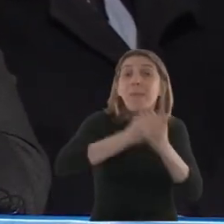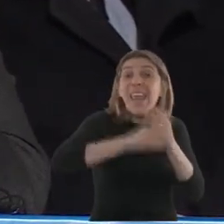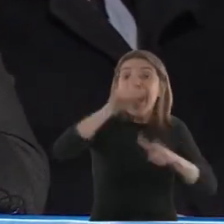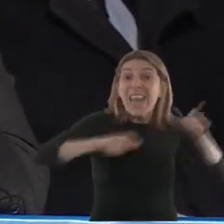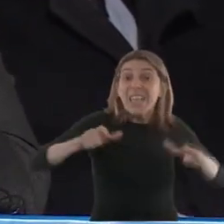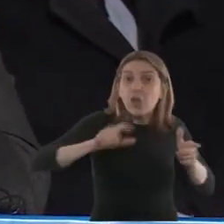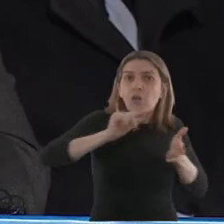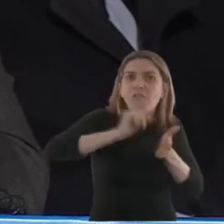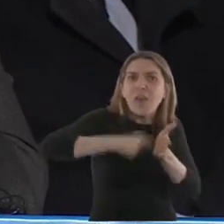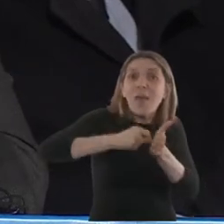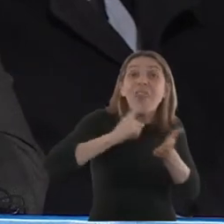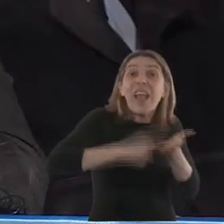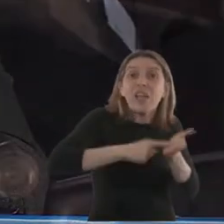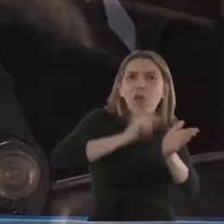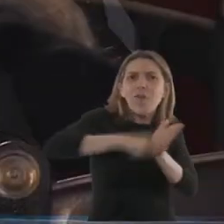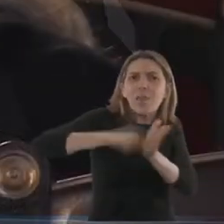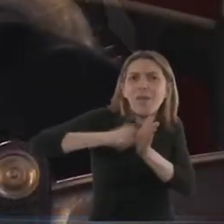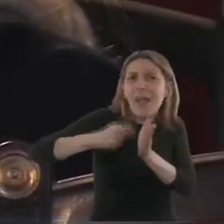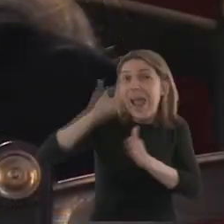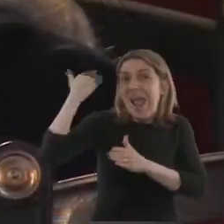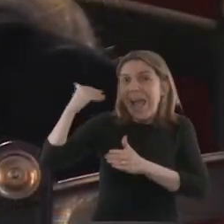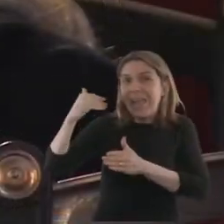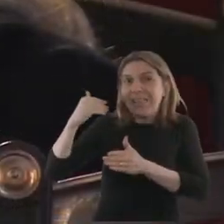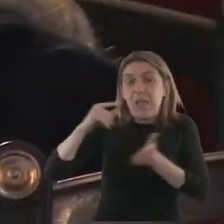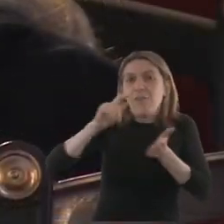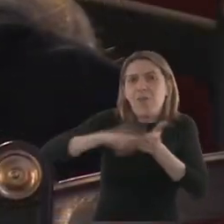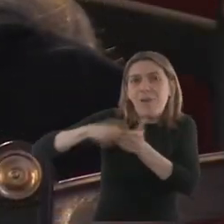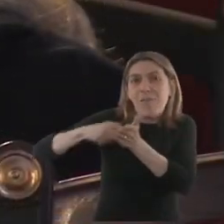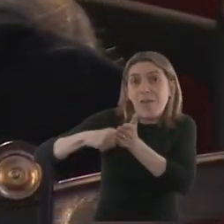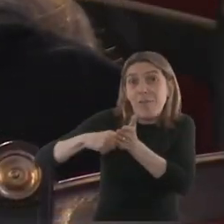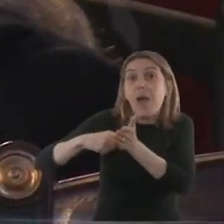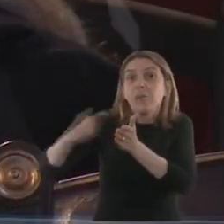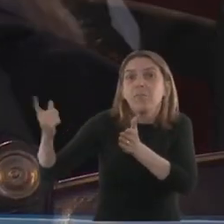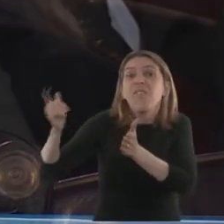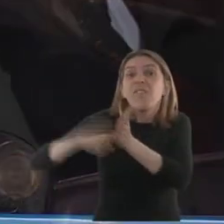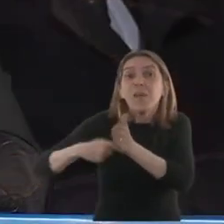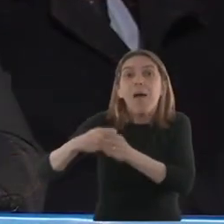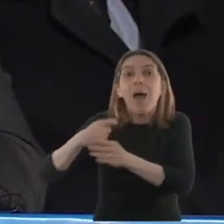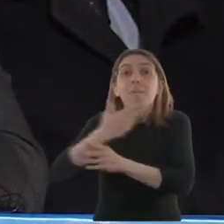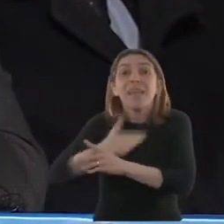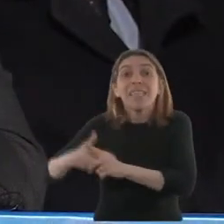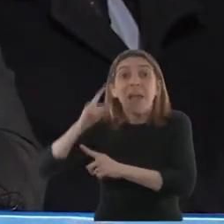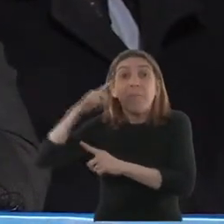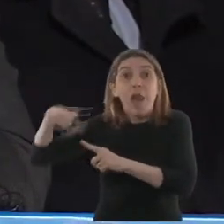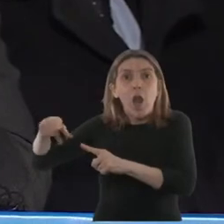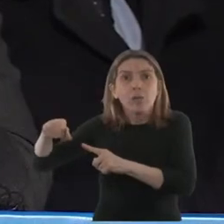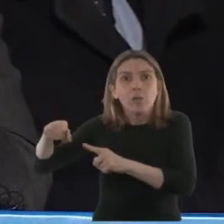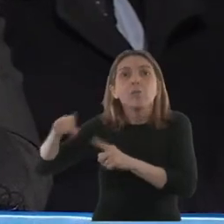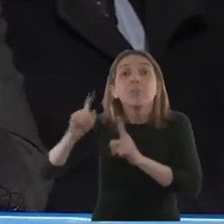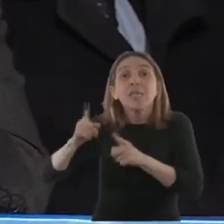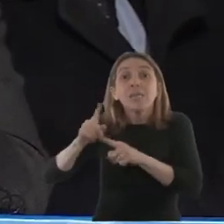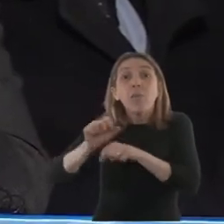firmaron ese decreto y acompañaron a la firma al presidente Perón eran graduados y muchos de ellos